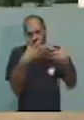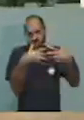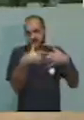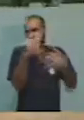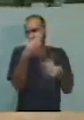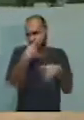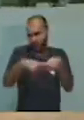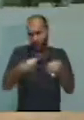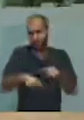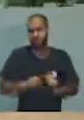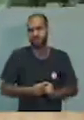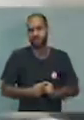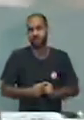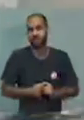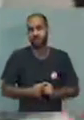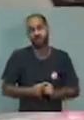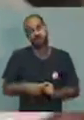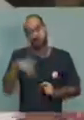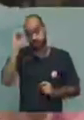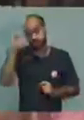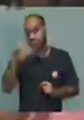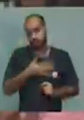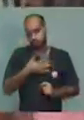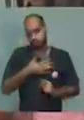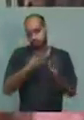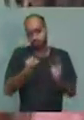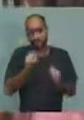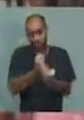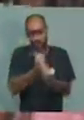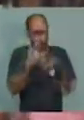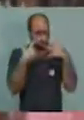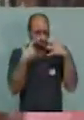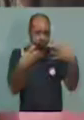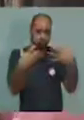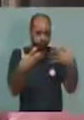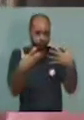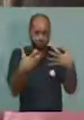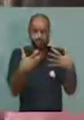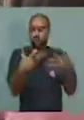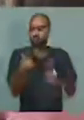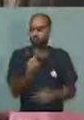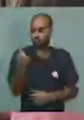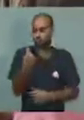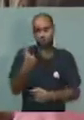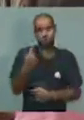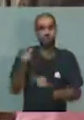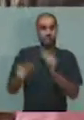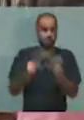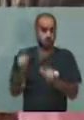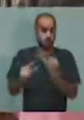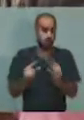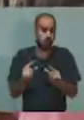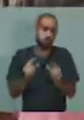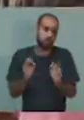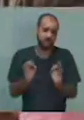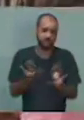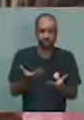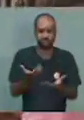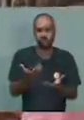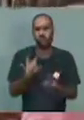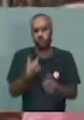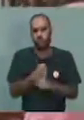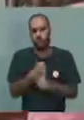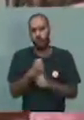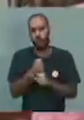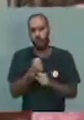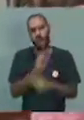hace su vida. El trabajo es muy importante para nosotros, los de nuestra profesión, y aquí es donde hacemos ese trabajo, por lo tanto, aquí es donde